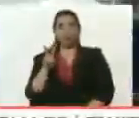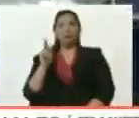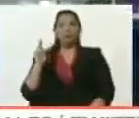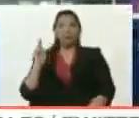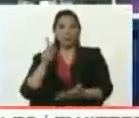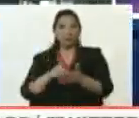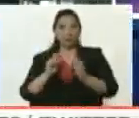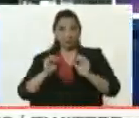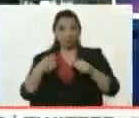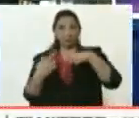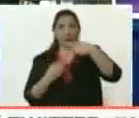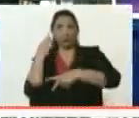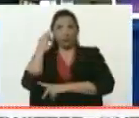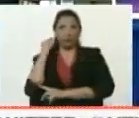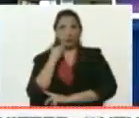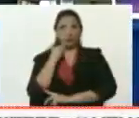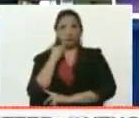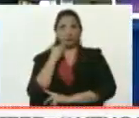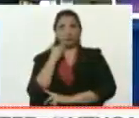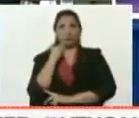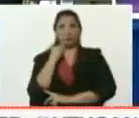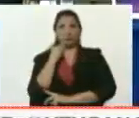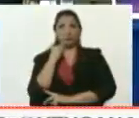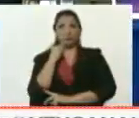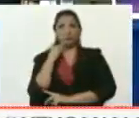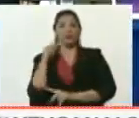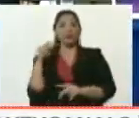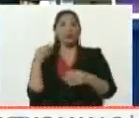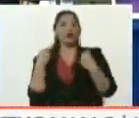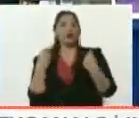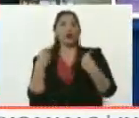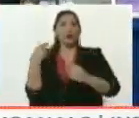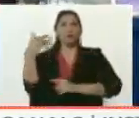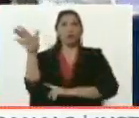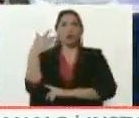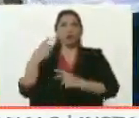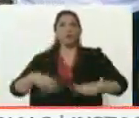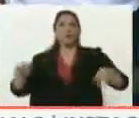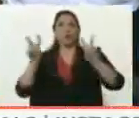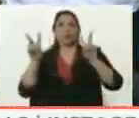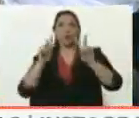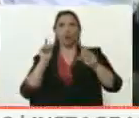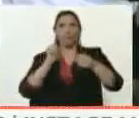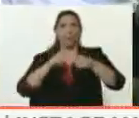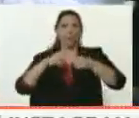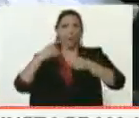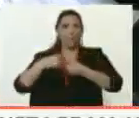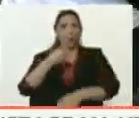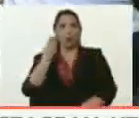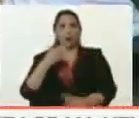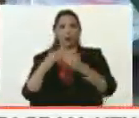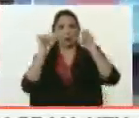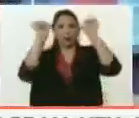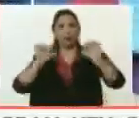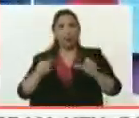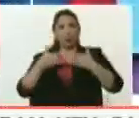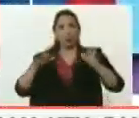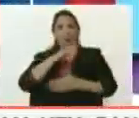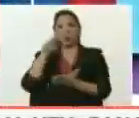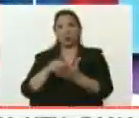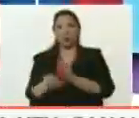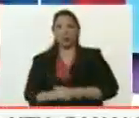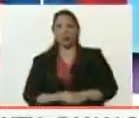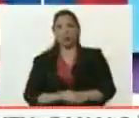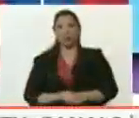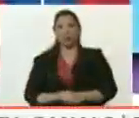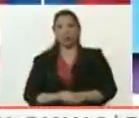Revolución Bolivariana, ha puesto como bandera de victoria la inclusión de los jóvenes en todo el sistema público nacional, con